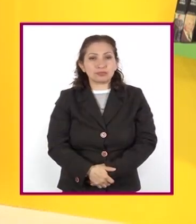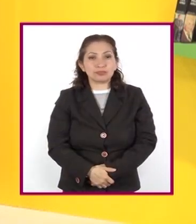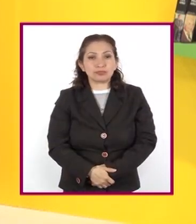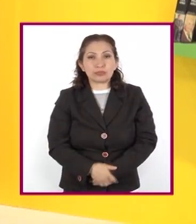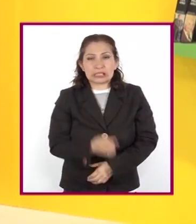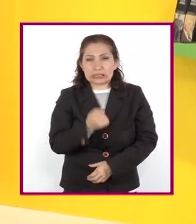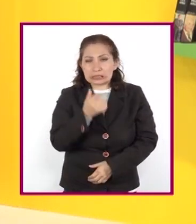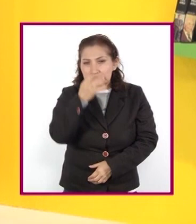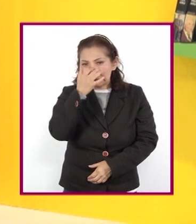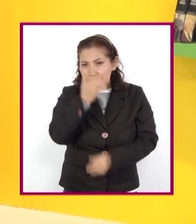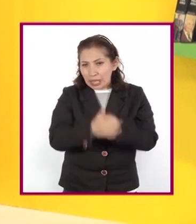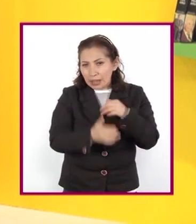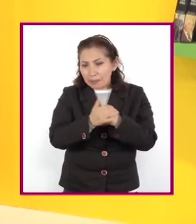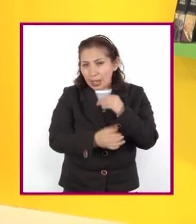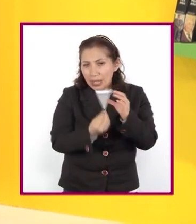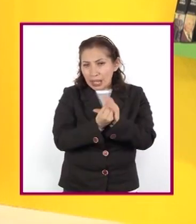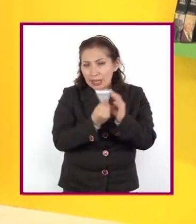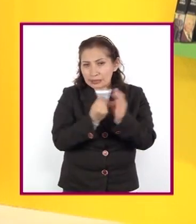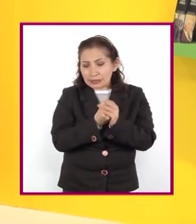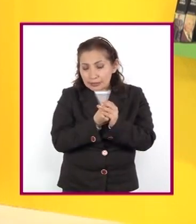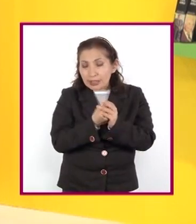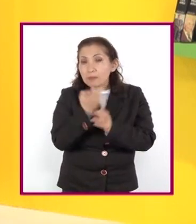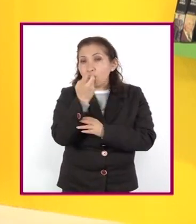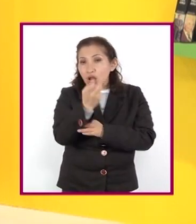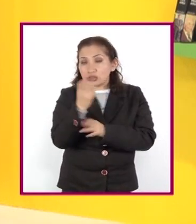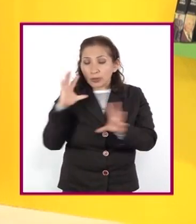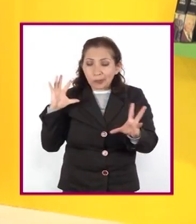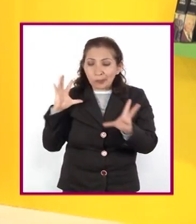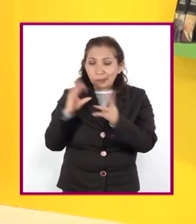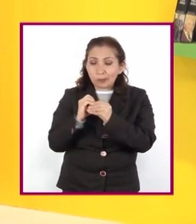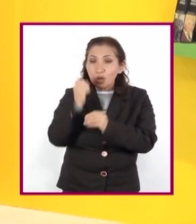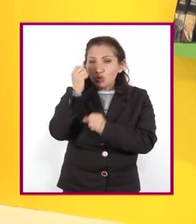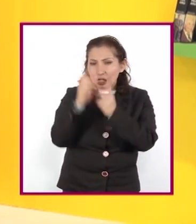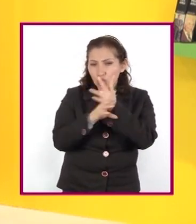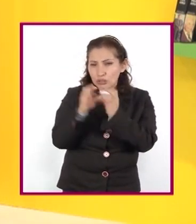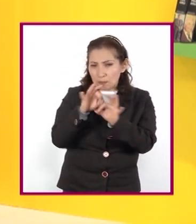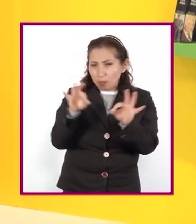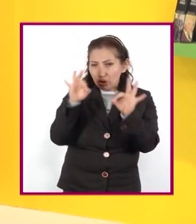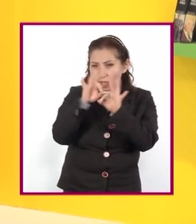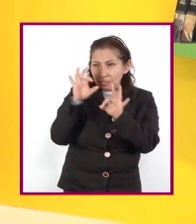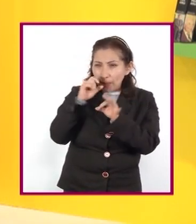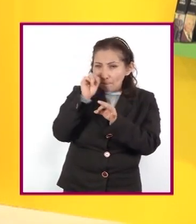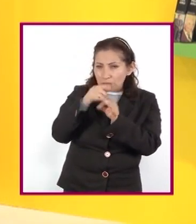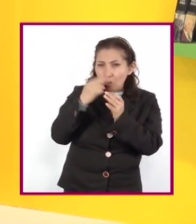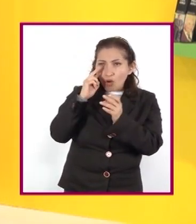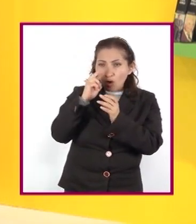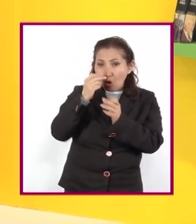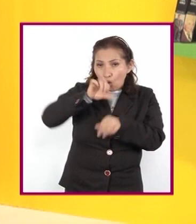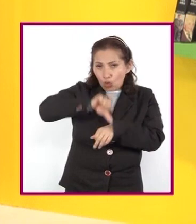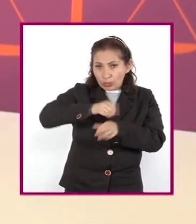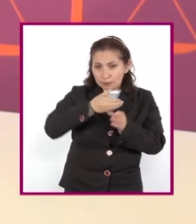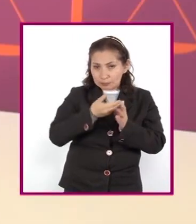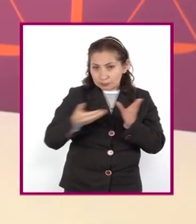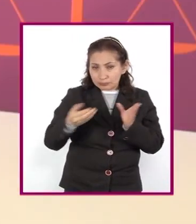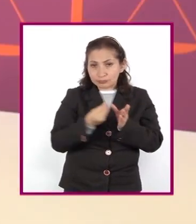Estamos por concluir la sesión, por lo cual retomaré algunas ideas principales de lo visto hasta el momento.